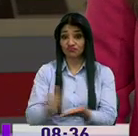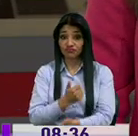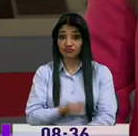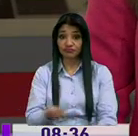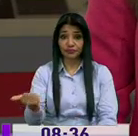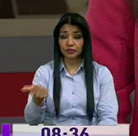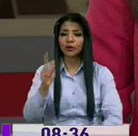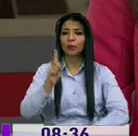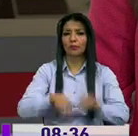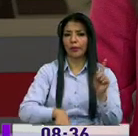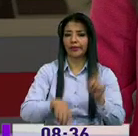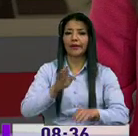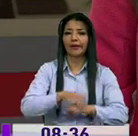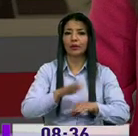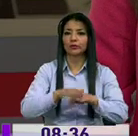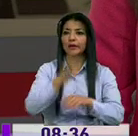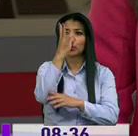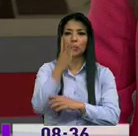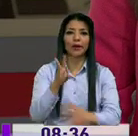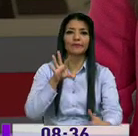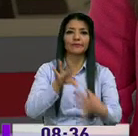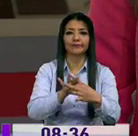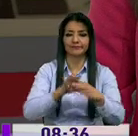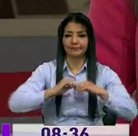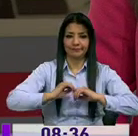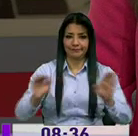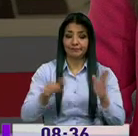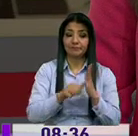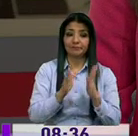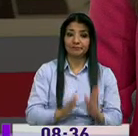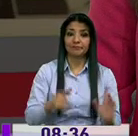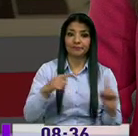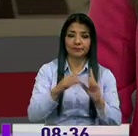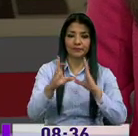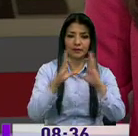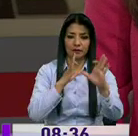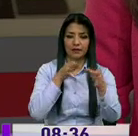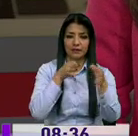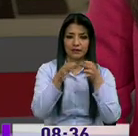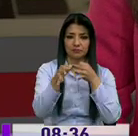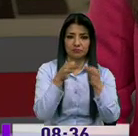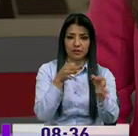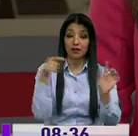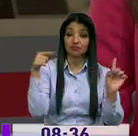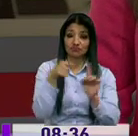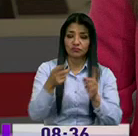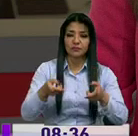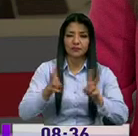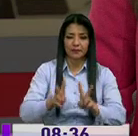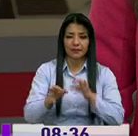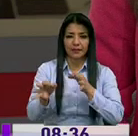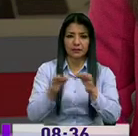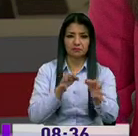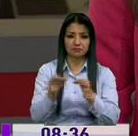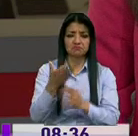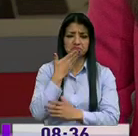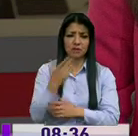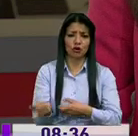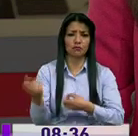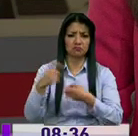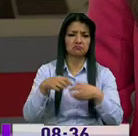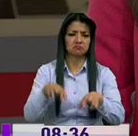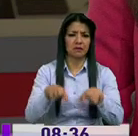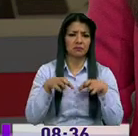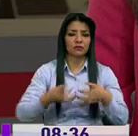ningún espectro, fue lo que explicó el ministro de Telecomunicaciones, Andrés Michelena. Él además señaló que se buscará registrarlas de